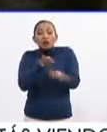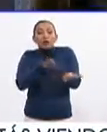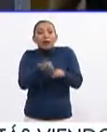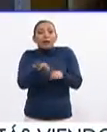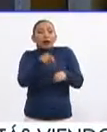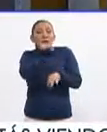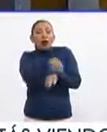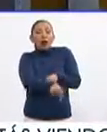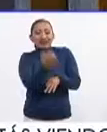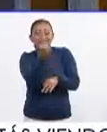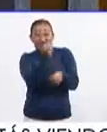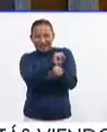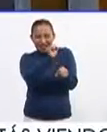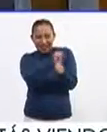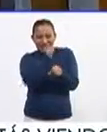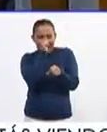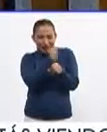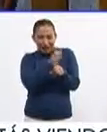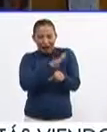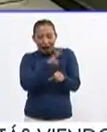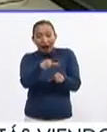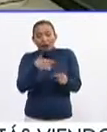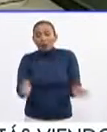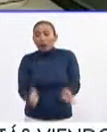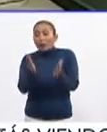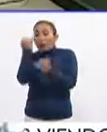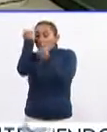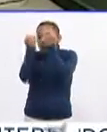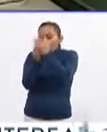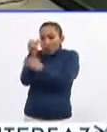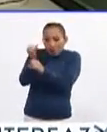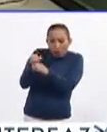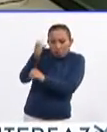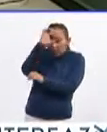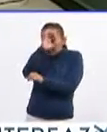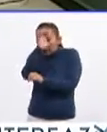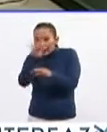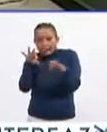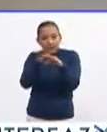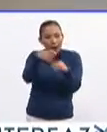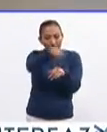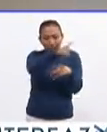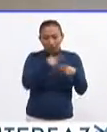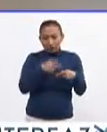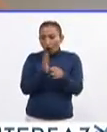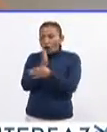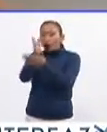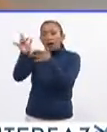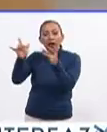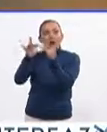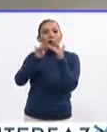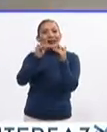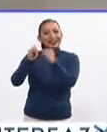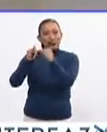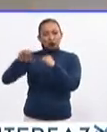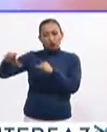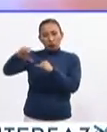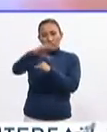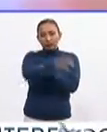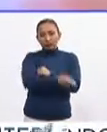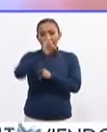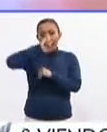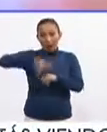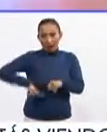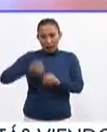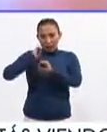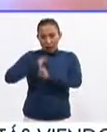funciones, esta dependencia también se encarga de promover la innovación científica y vincular a la población con instituciones académicas. La jefa